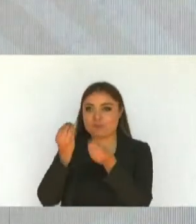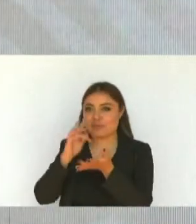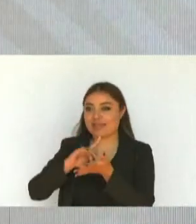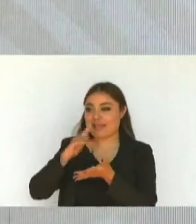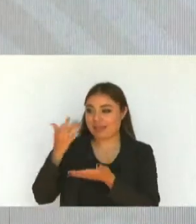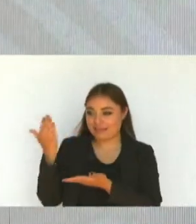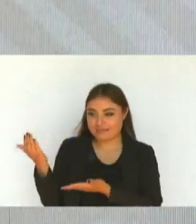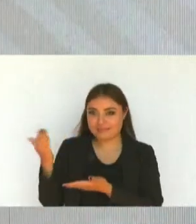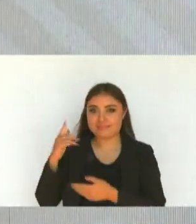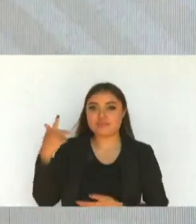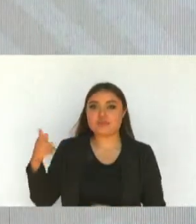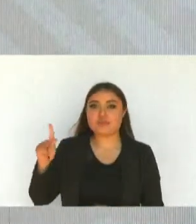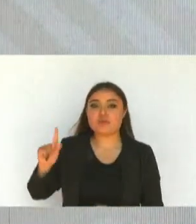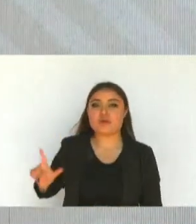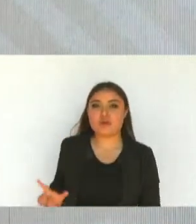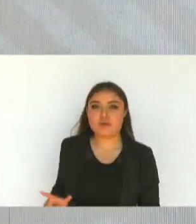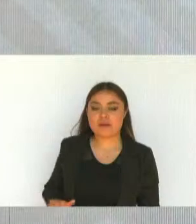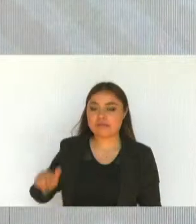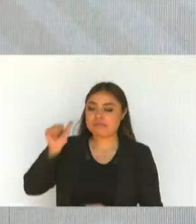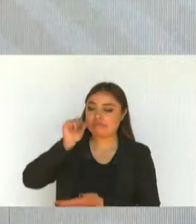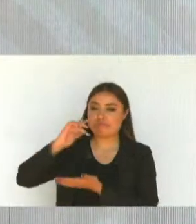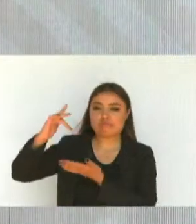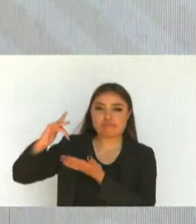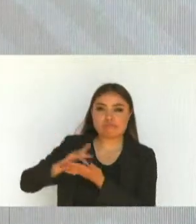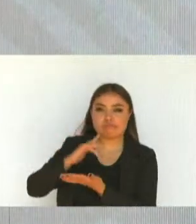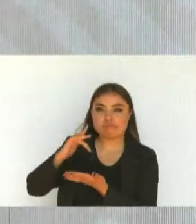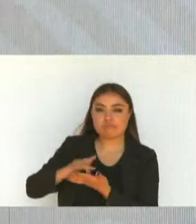gobernador, por su siempre apoyo a la minería.